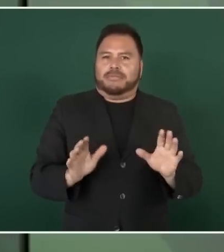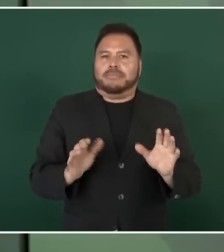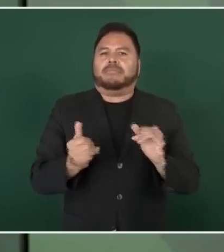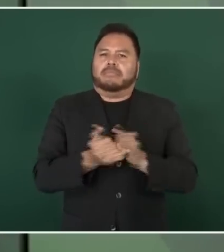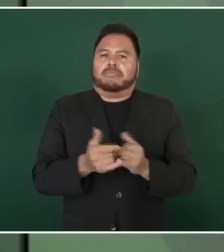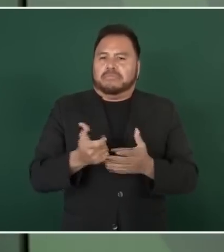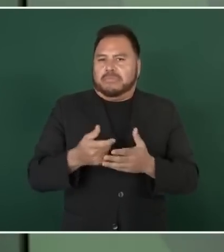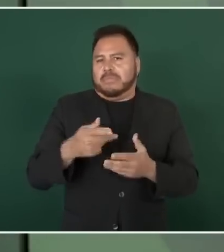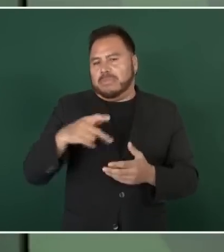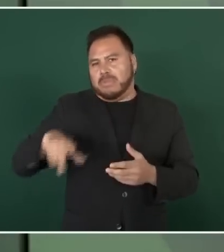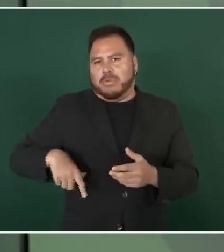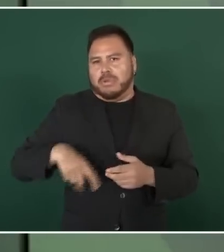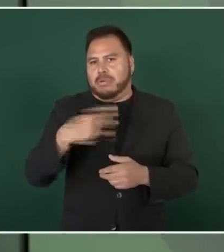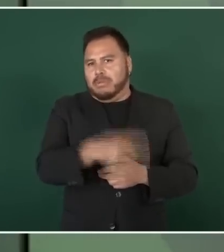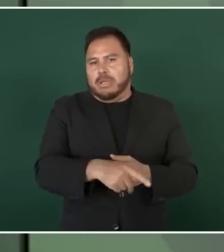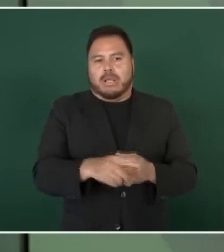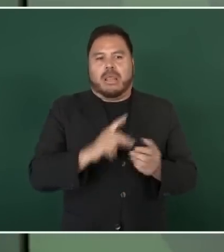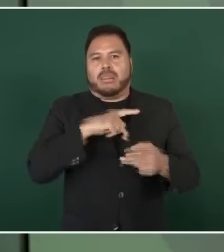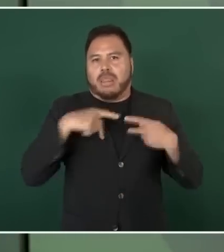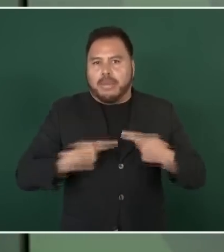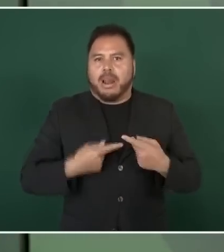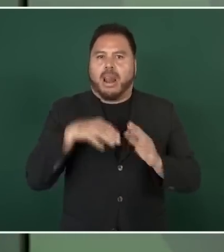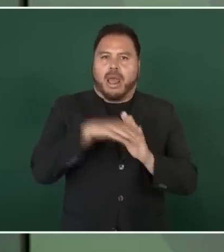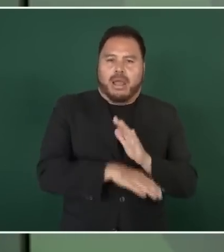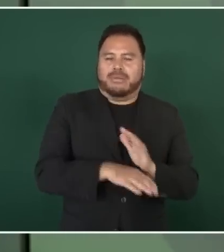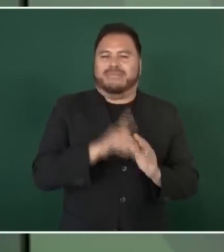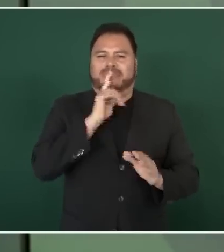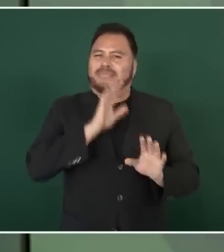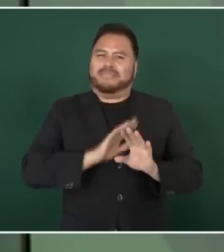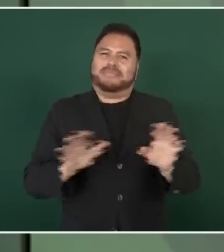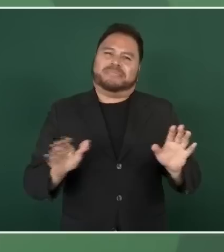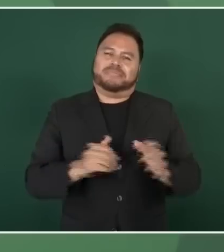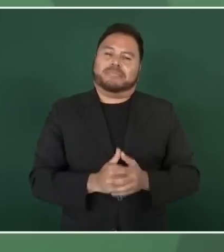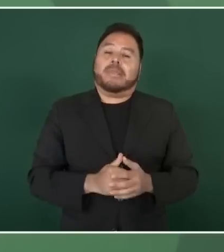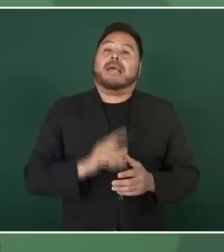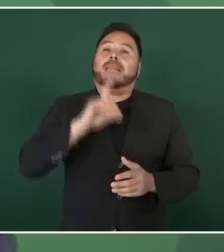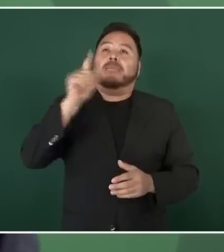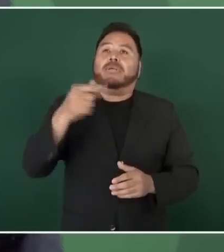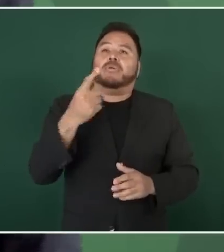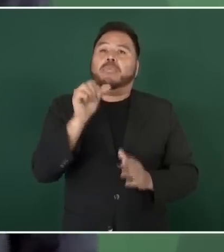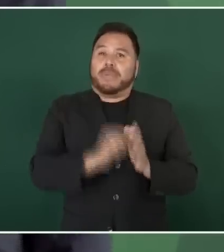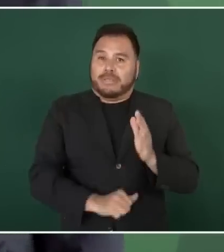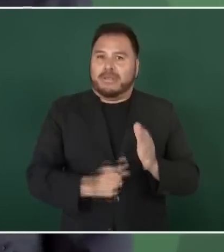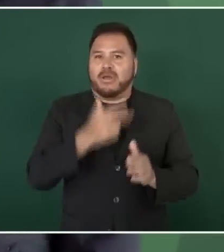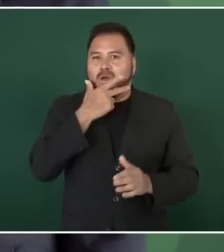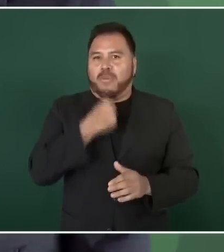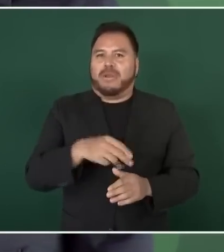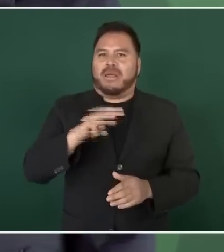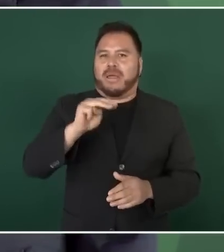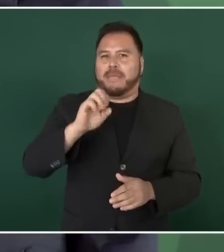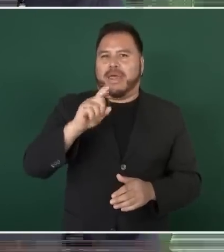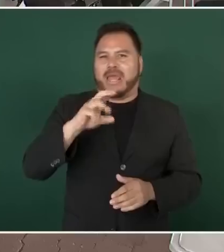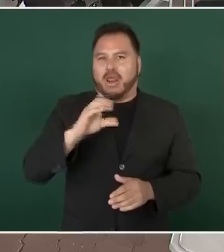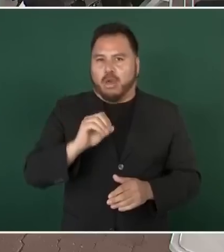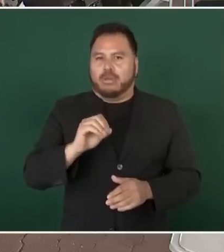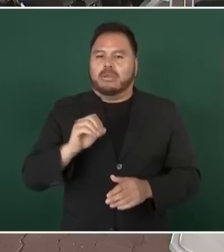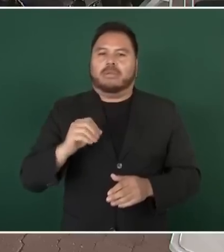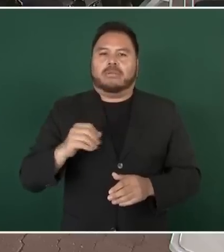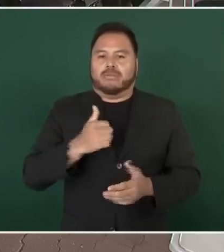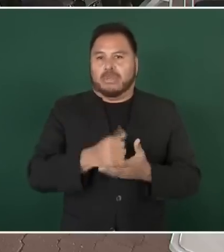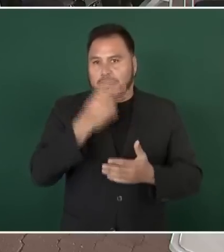pública. Un mes después de la entrada de Francisco I. Madero a la Ciudad de México, se